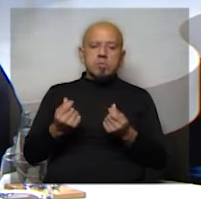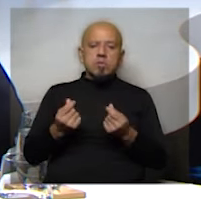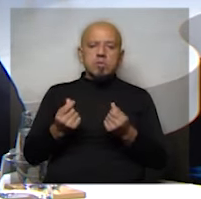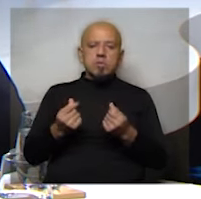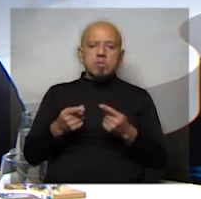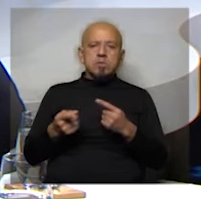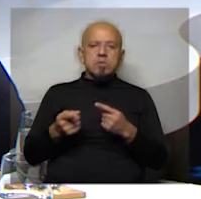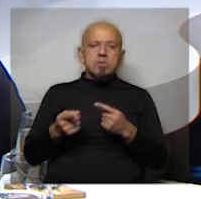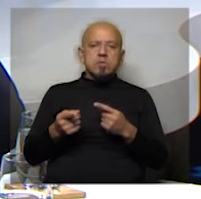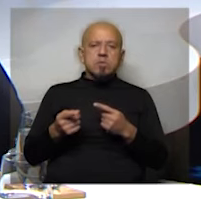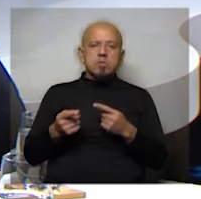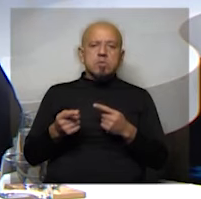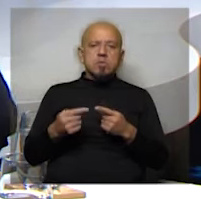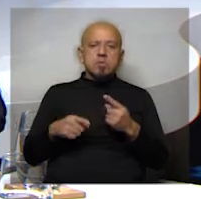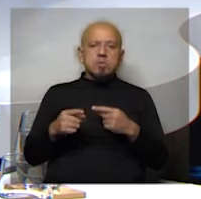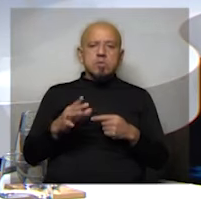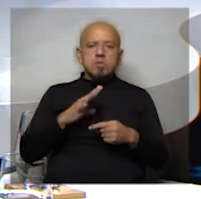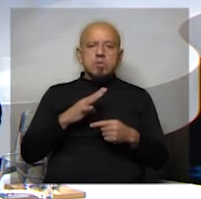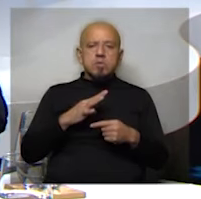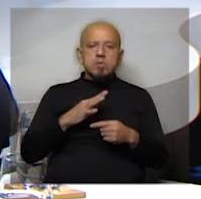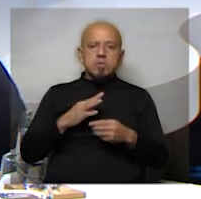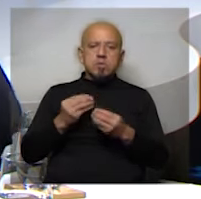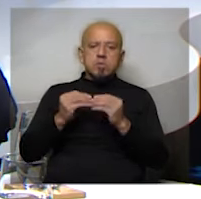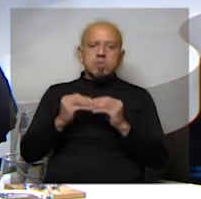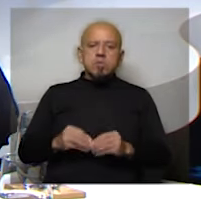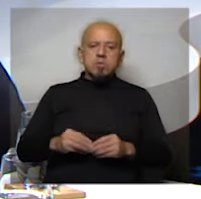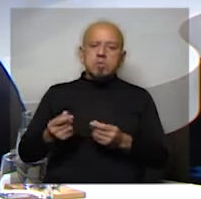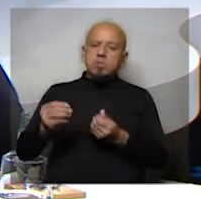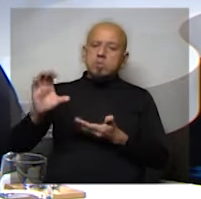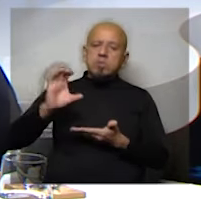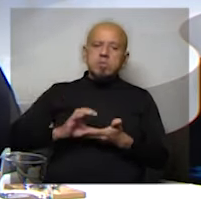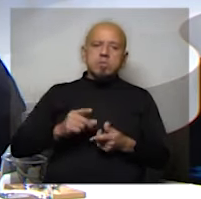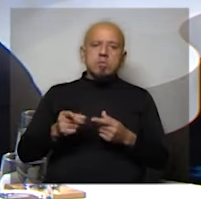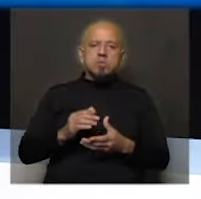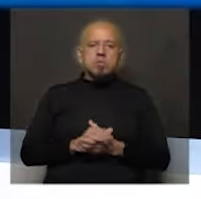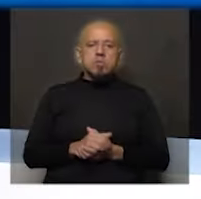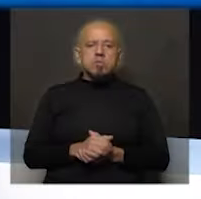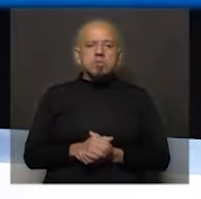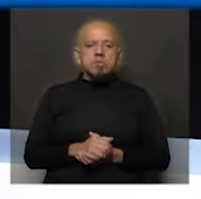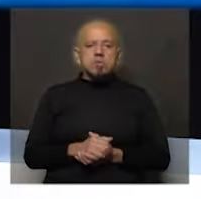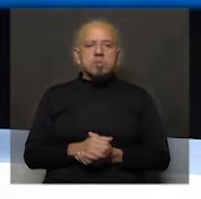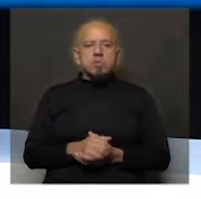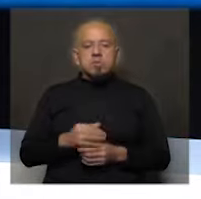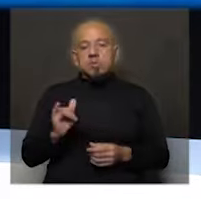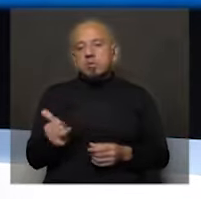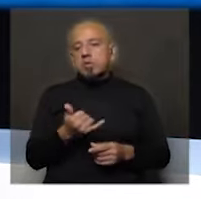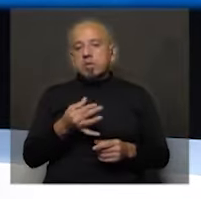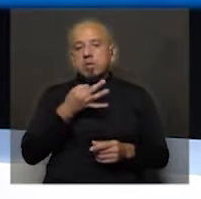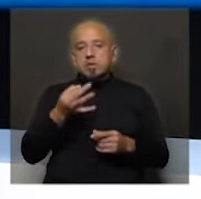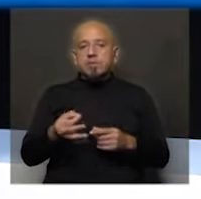poder atacar determinadas áreas cuenta con los recursos ustedes como para poder llevar adelante la que hacen Bueno lo he dicho muchas veces la